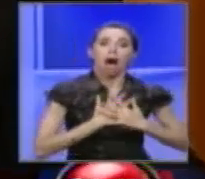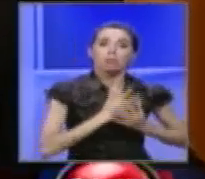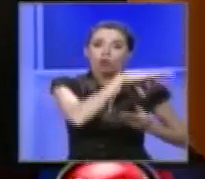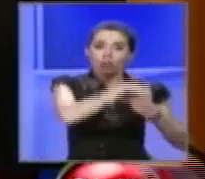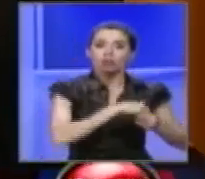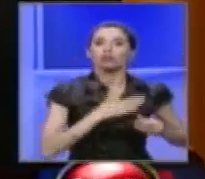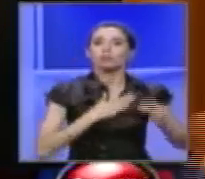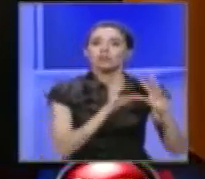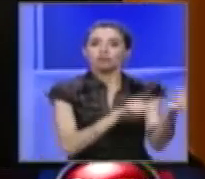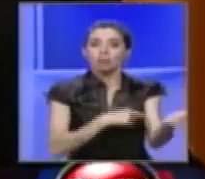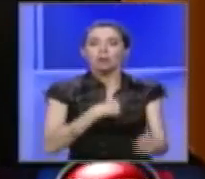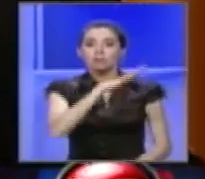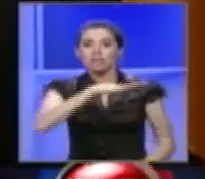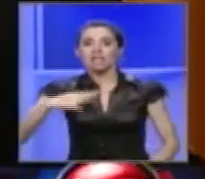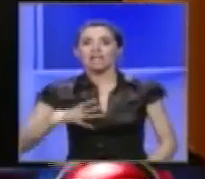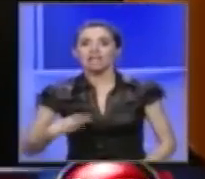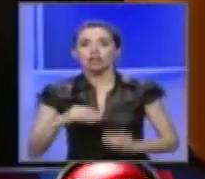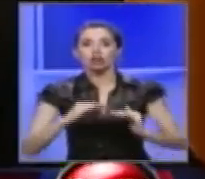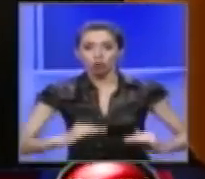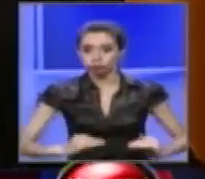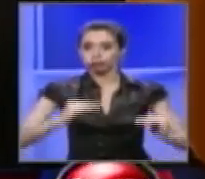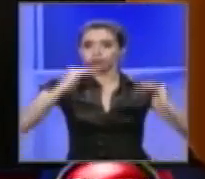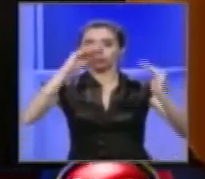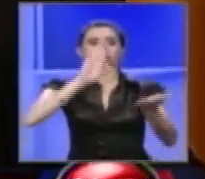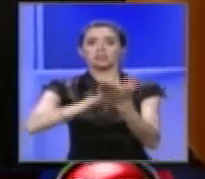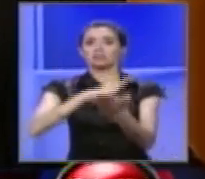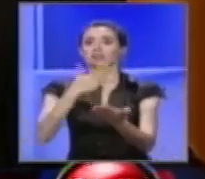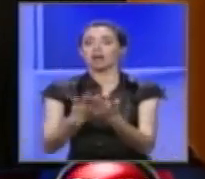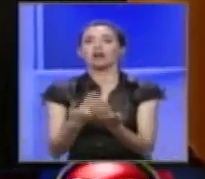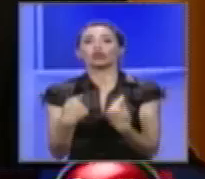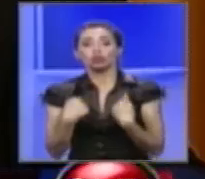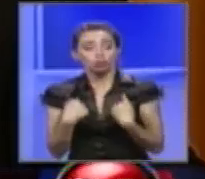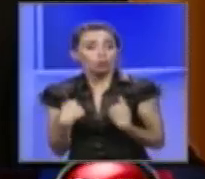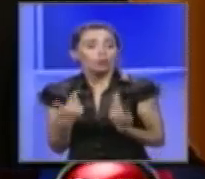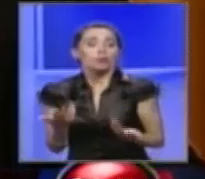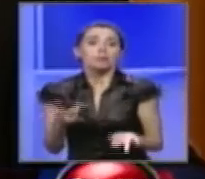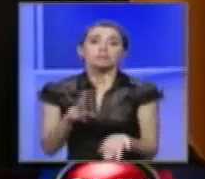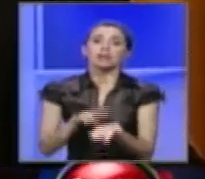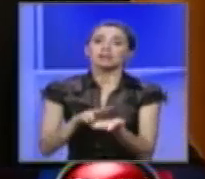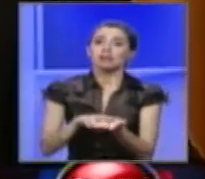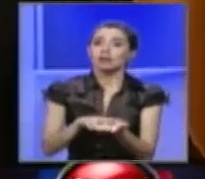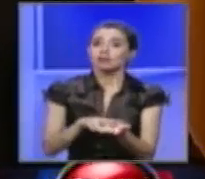familia, mis hijos como están creciendo saludables. Yo en realidad